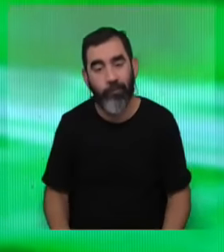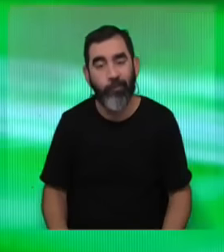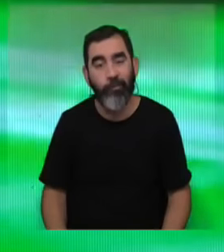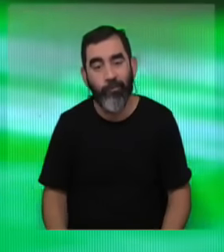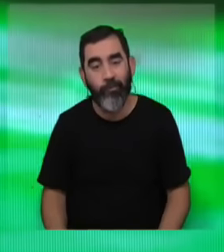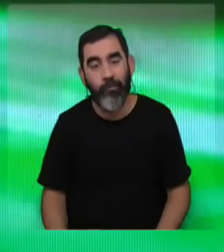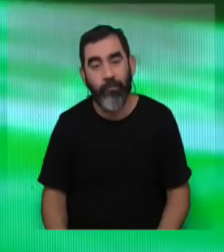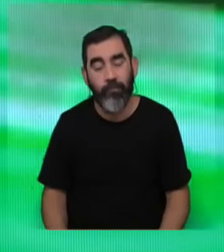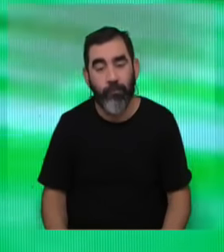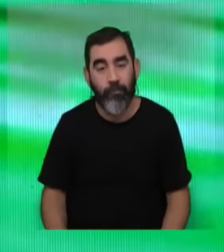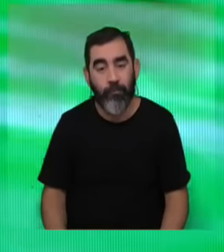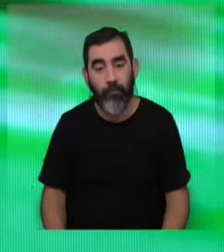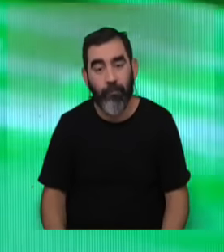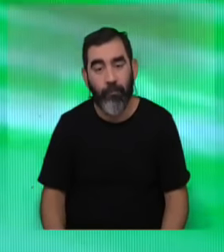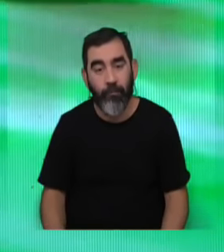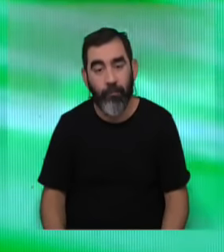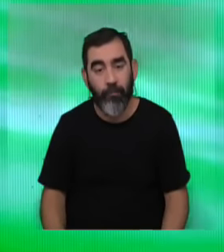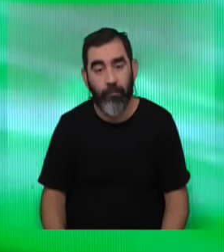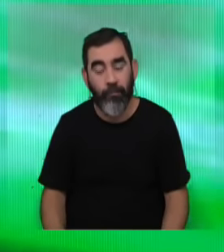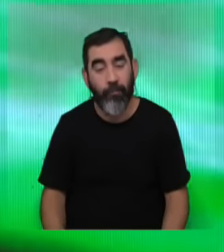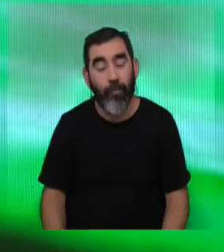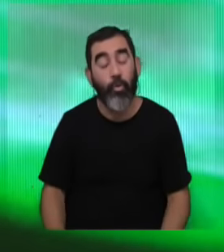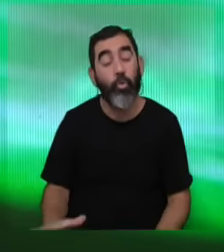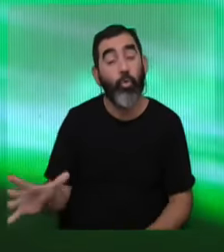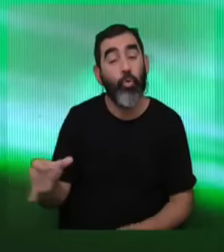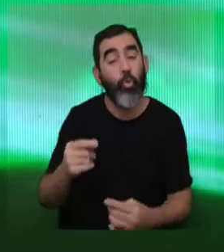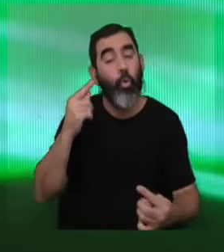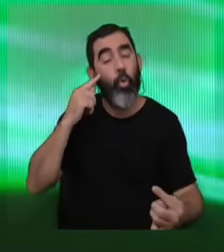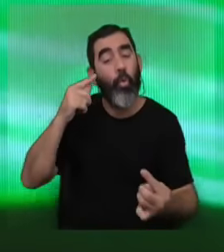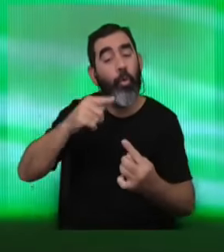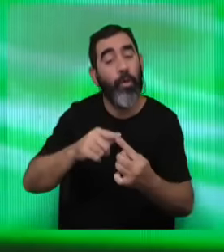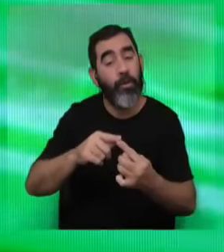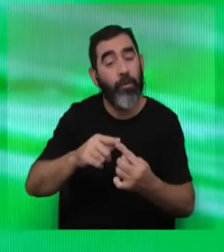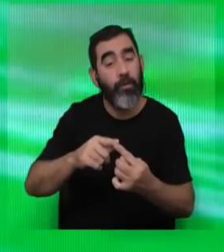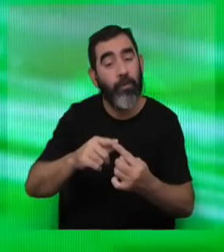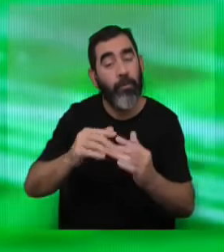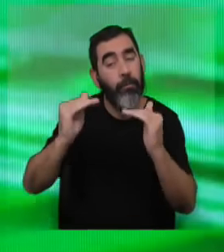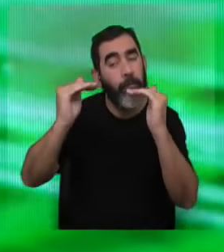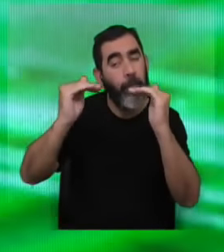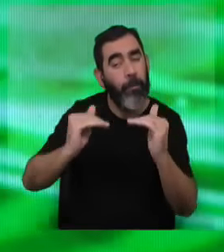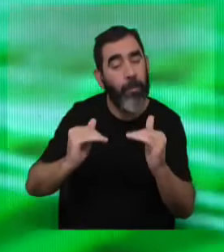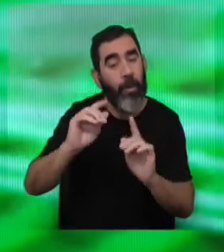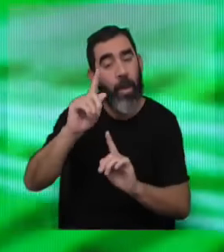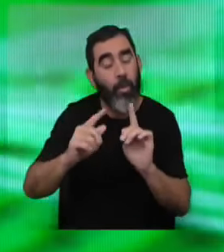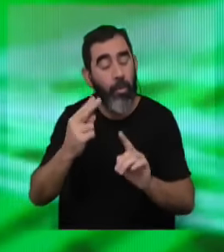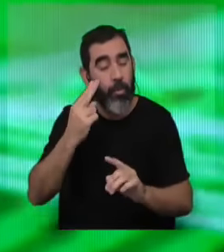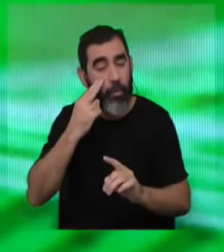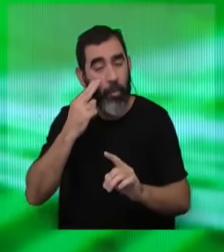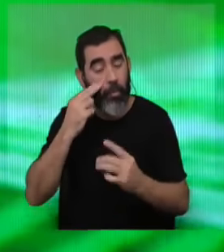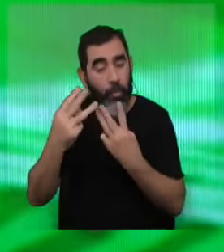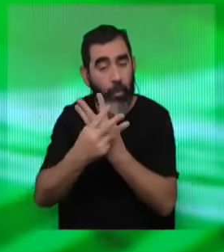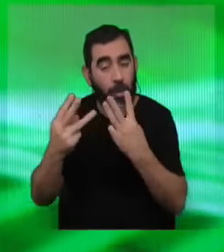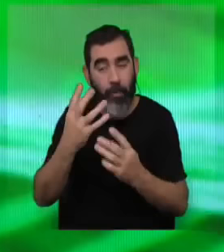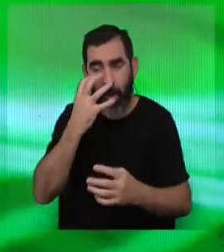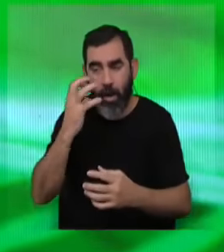en términos todo eso tenía como objetivo de algún modo mitigar algunos otros flagelos que tenían que ver con el